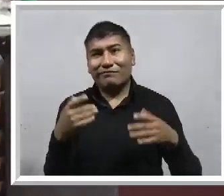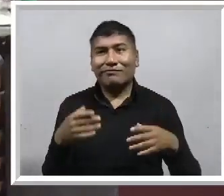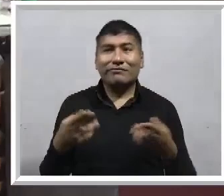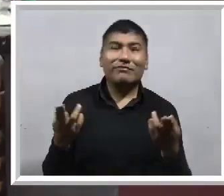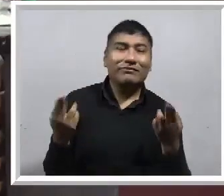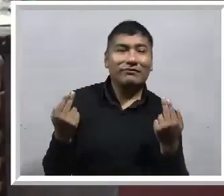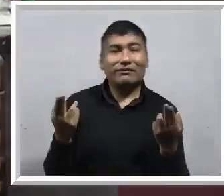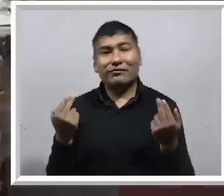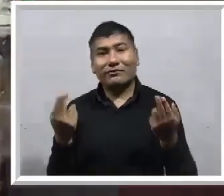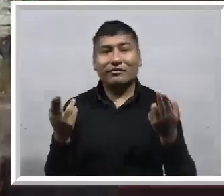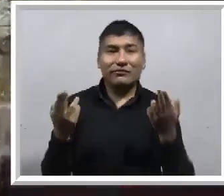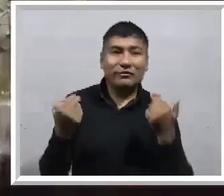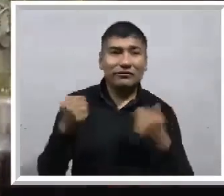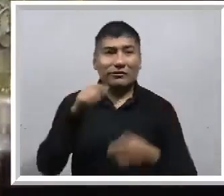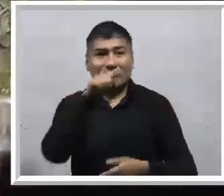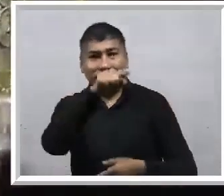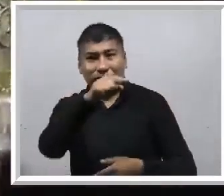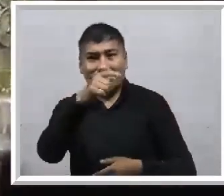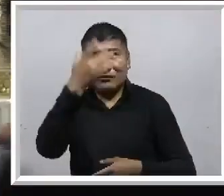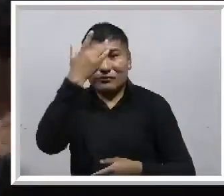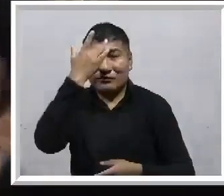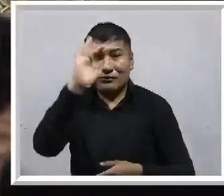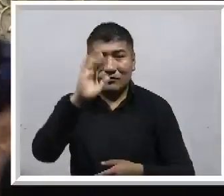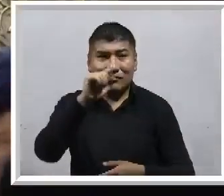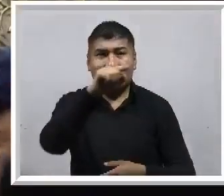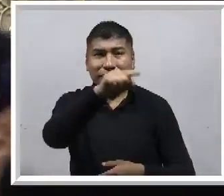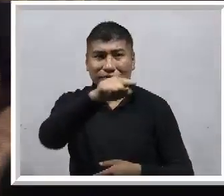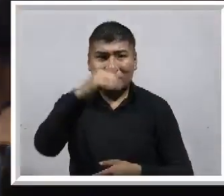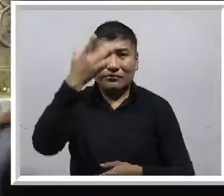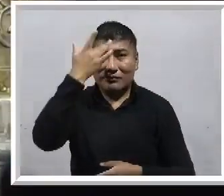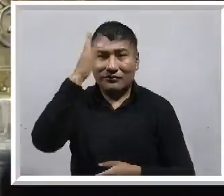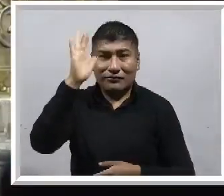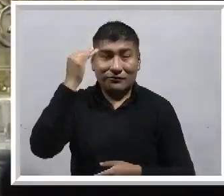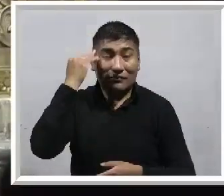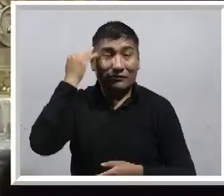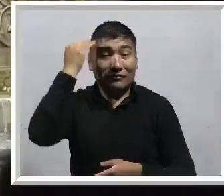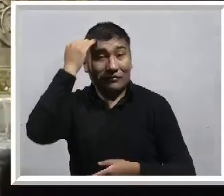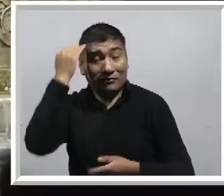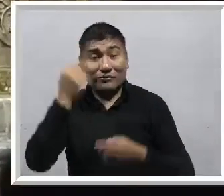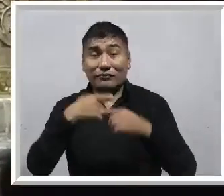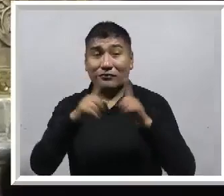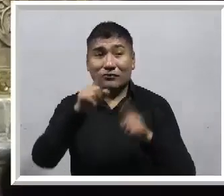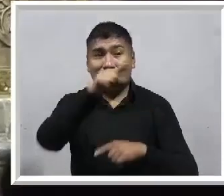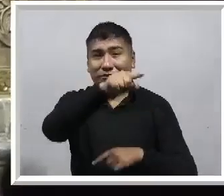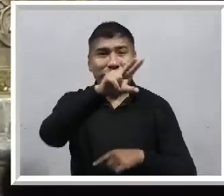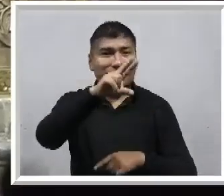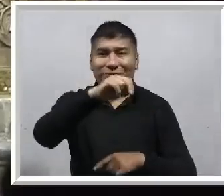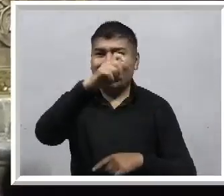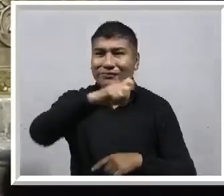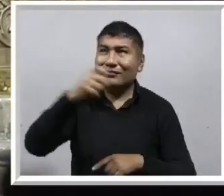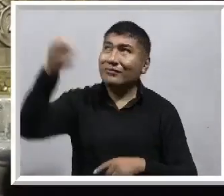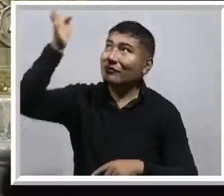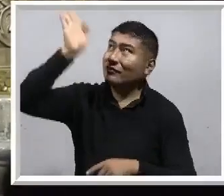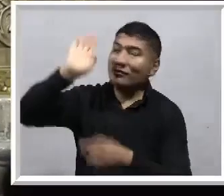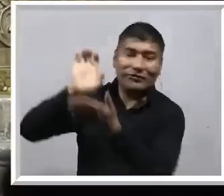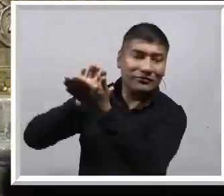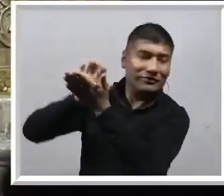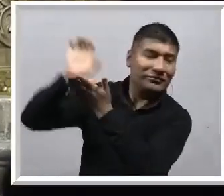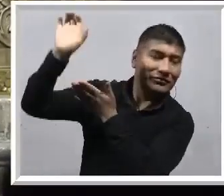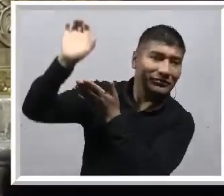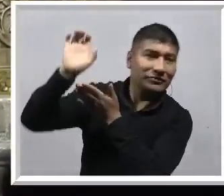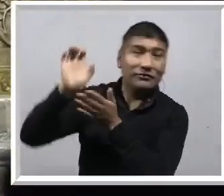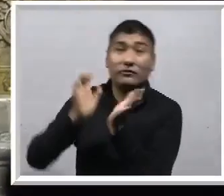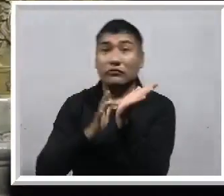es sabiamente pero no no necesita Dios pero Jesús